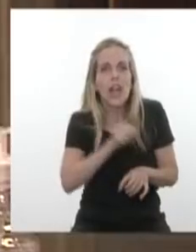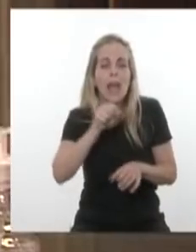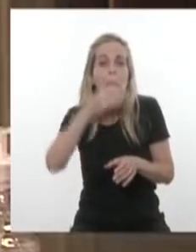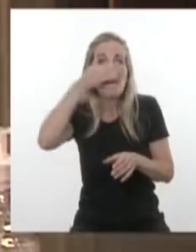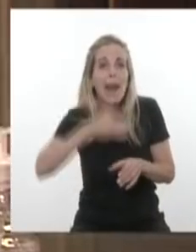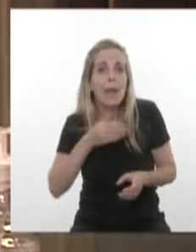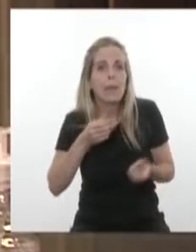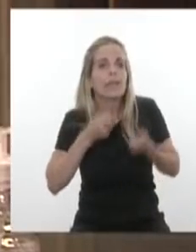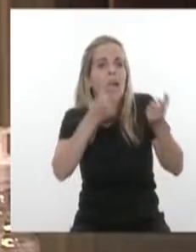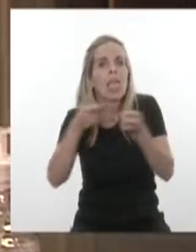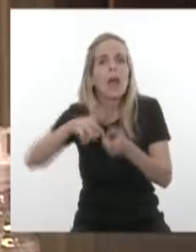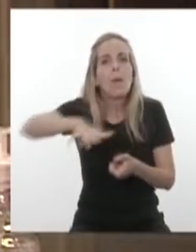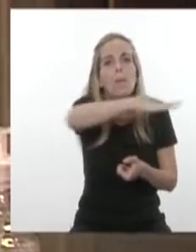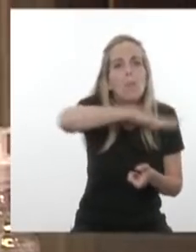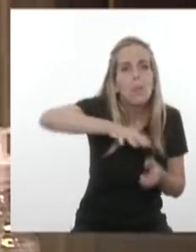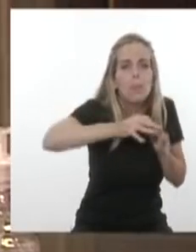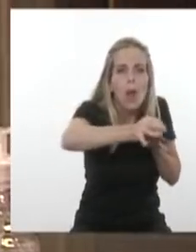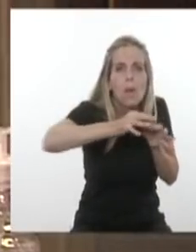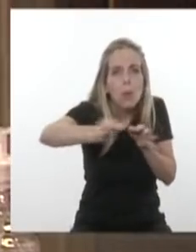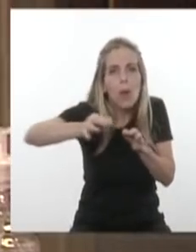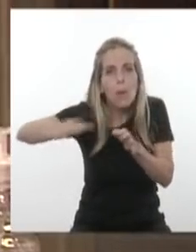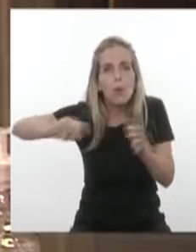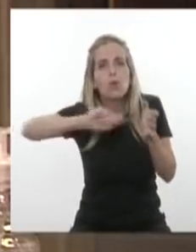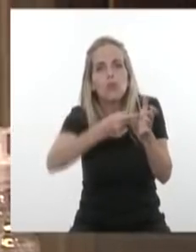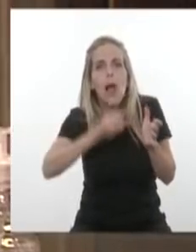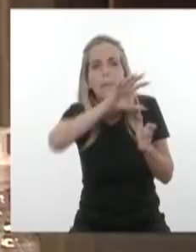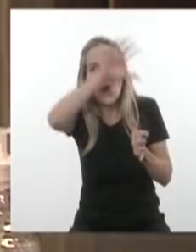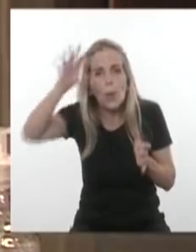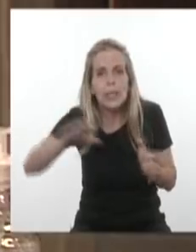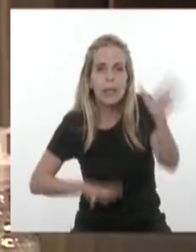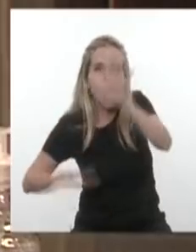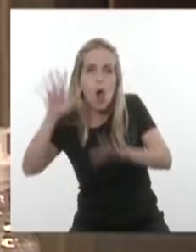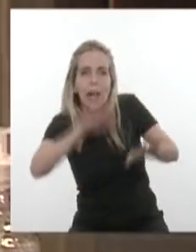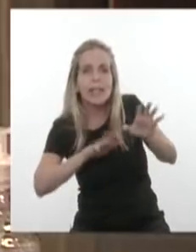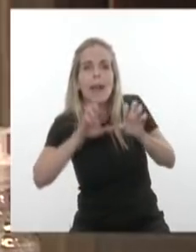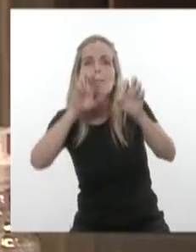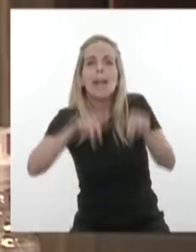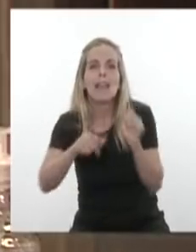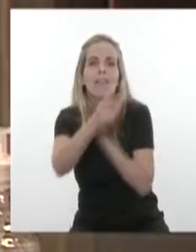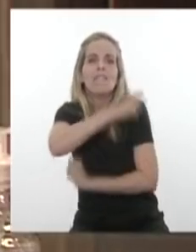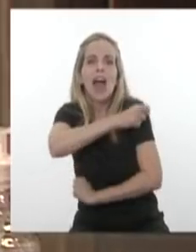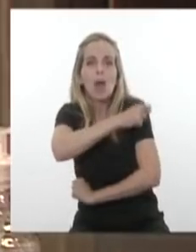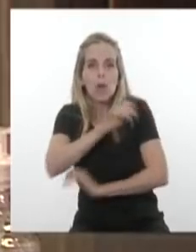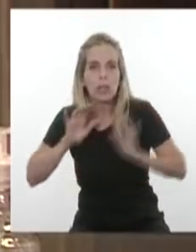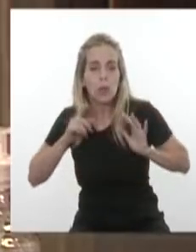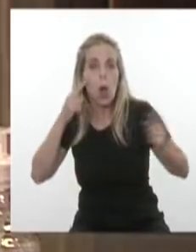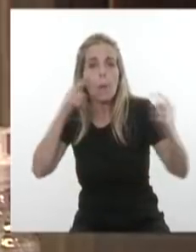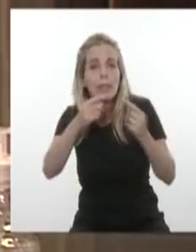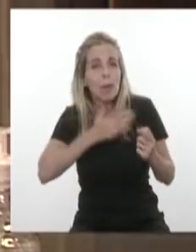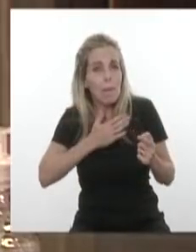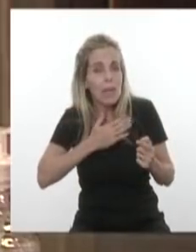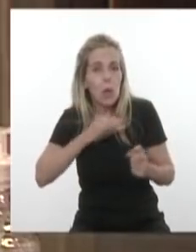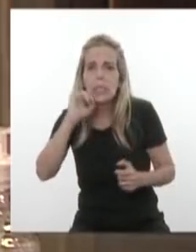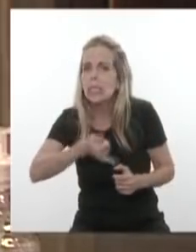pueblo a los lugares más remotos del país mi objetivo es que la vacuna llegue lo antes que sea